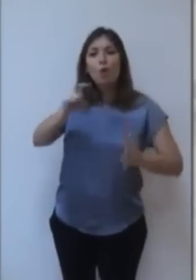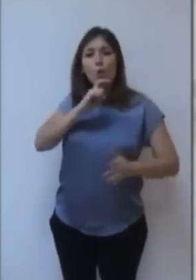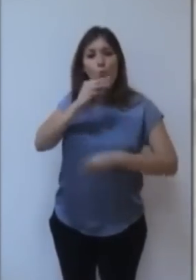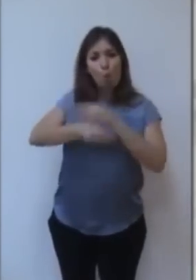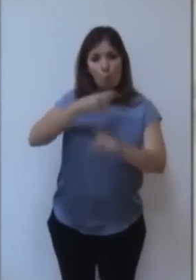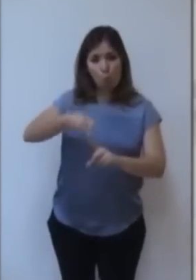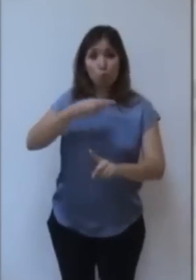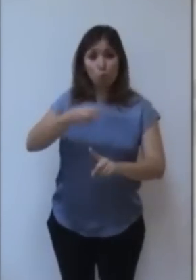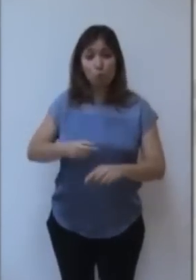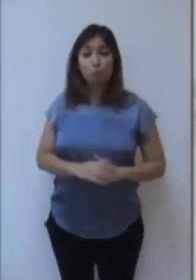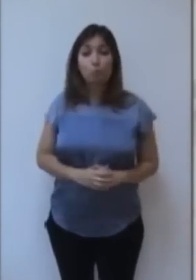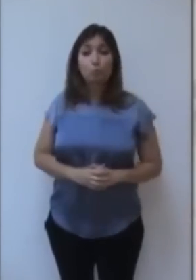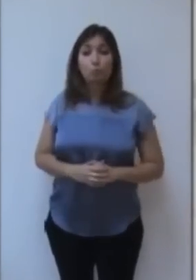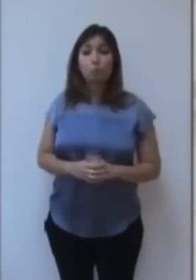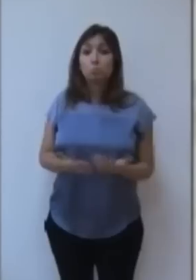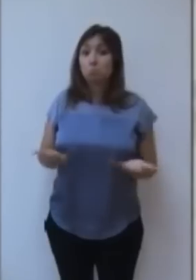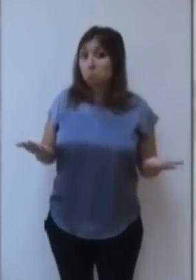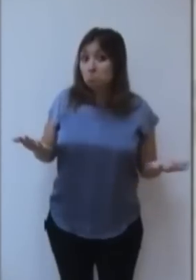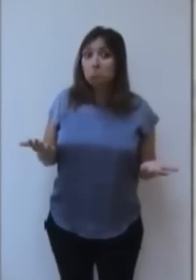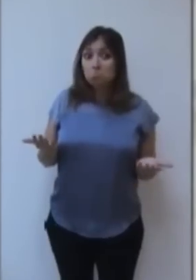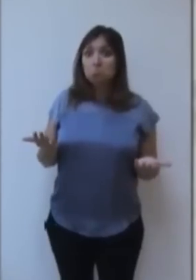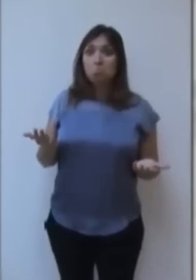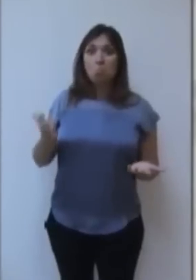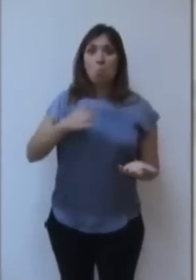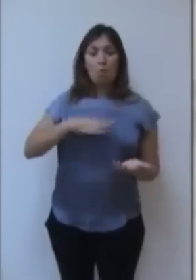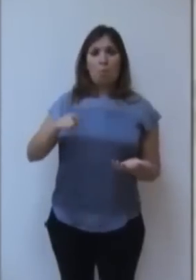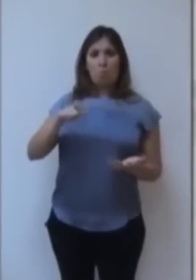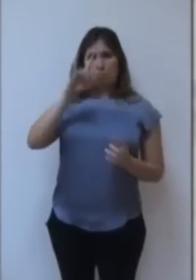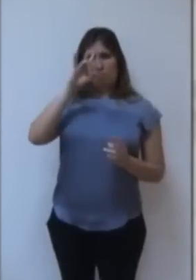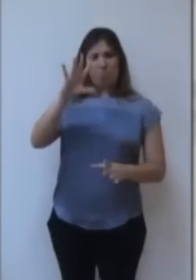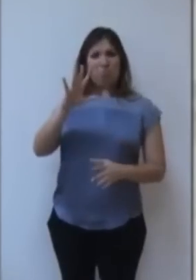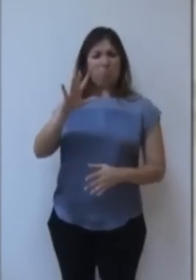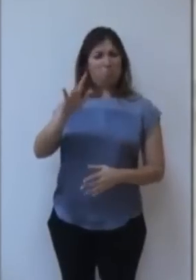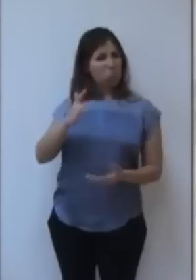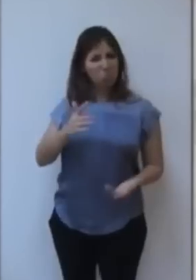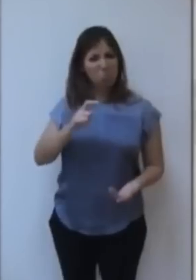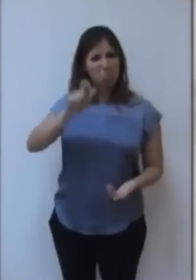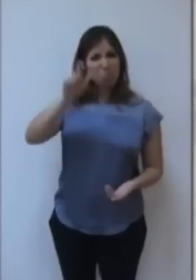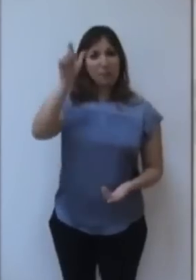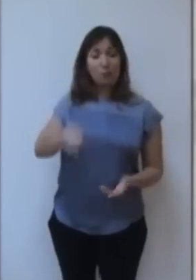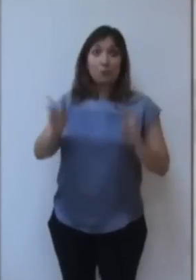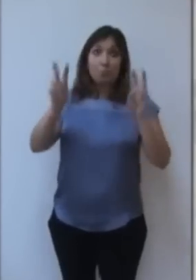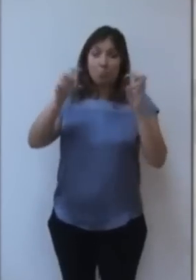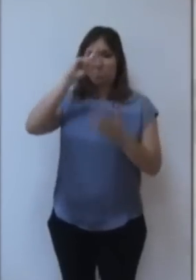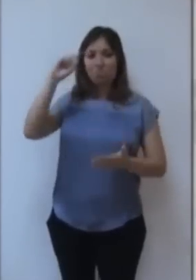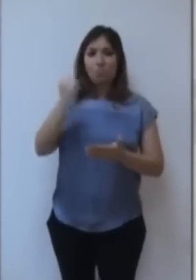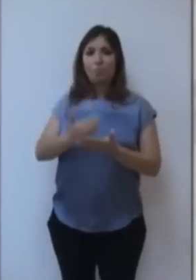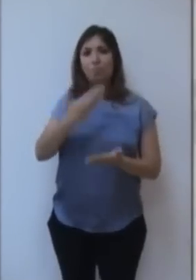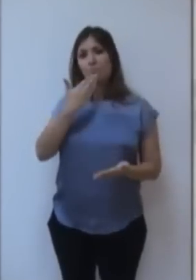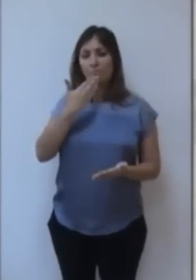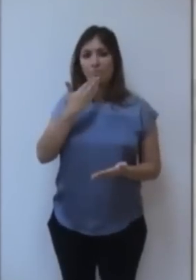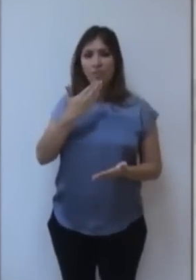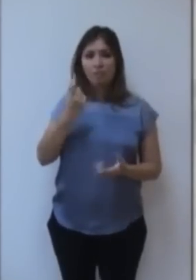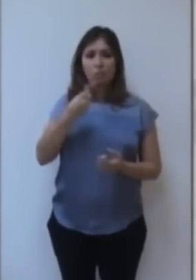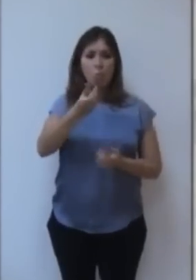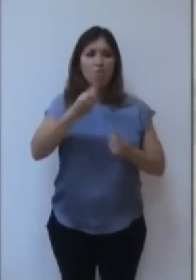¿no? Bueno, pues parece que a lo mejor pueda sorprender que una persona que a priori se la presupone como destinataria